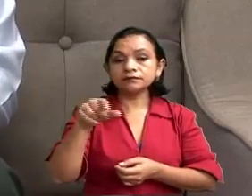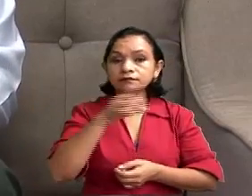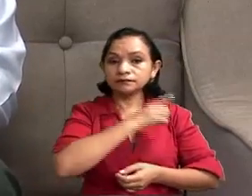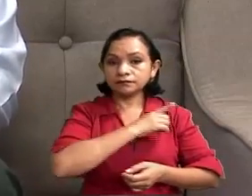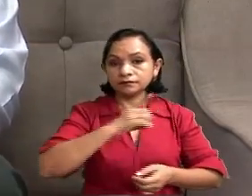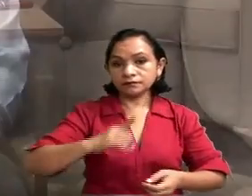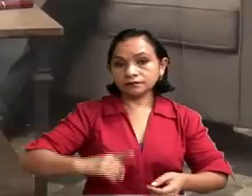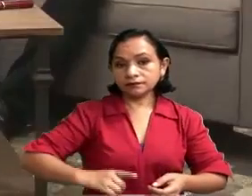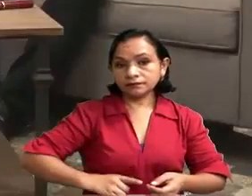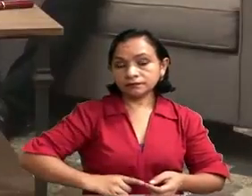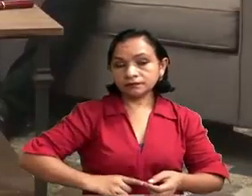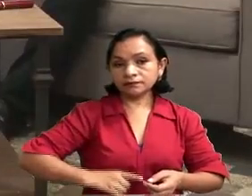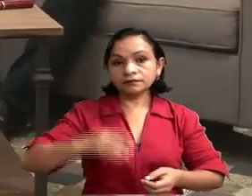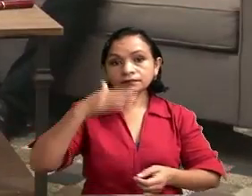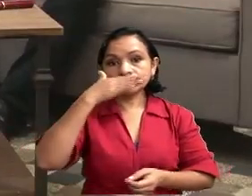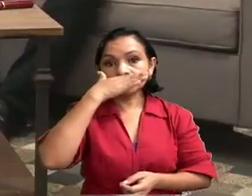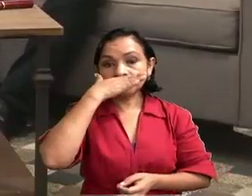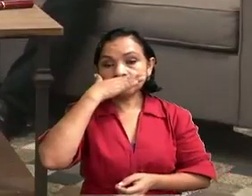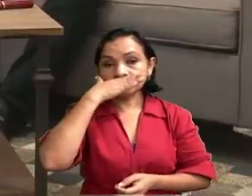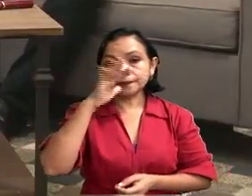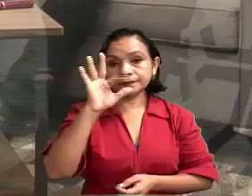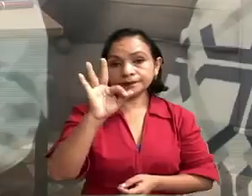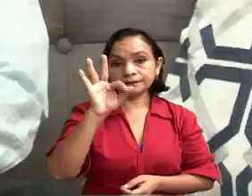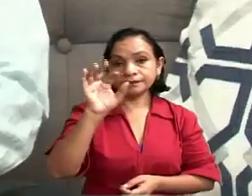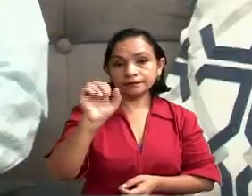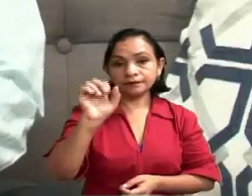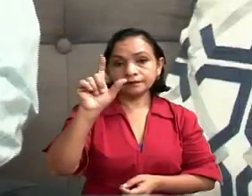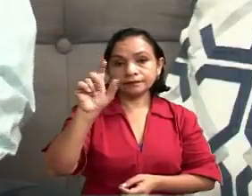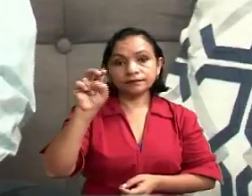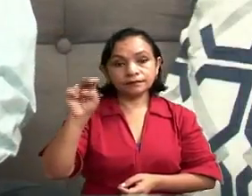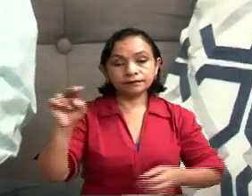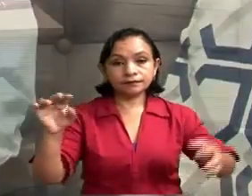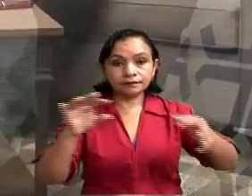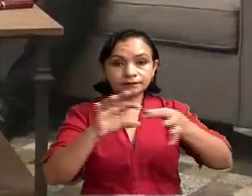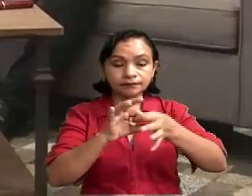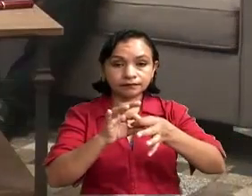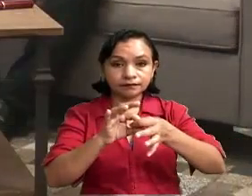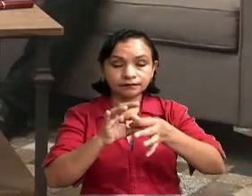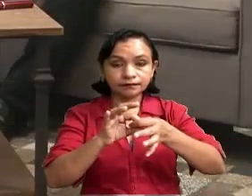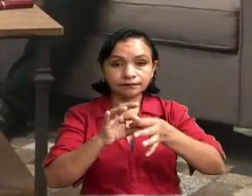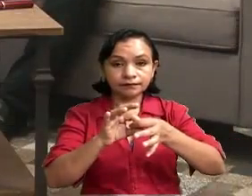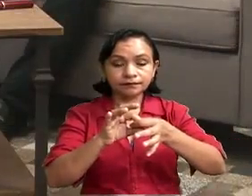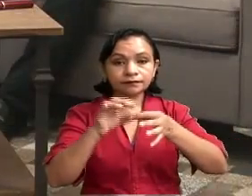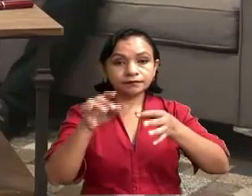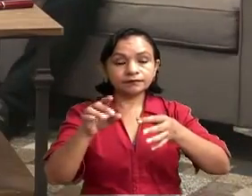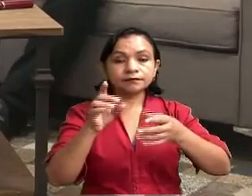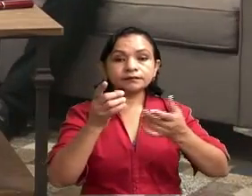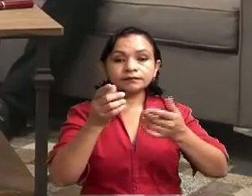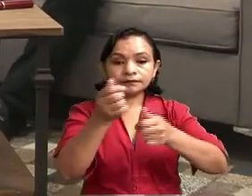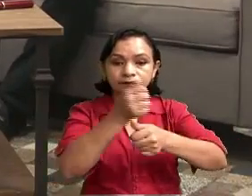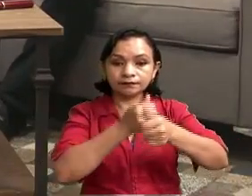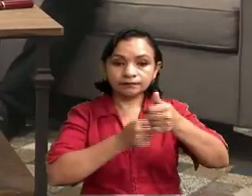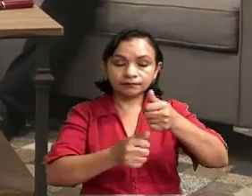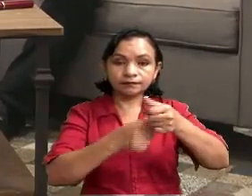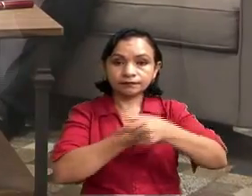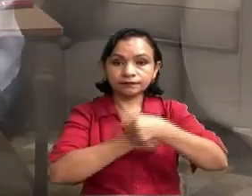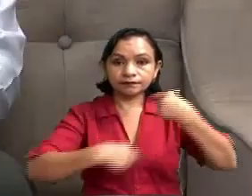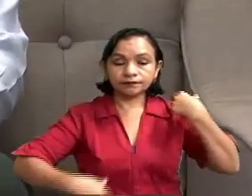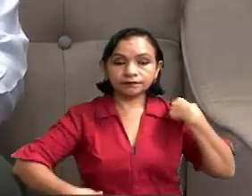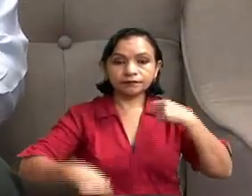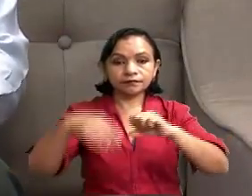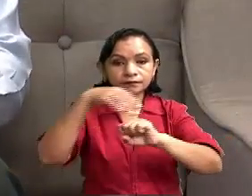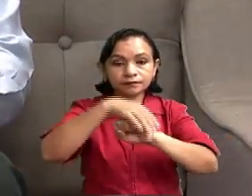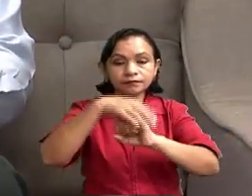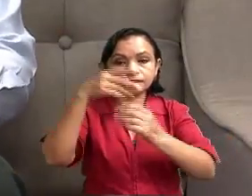es diputado por la bancada del Frente Sandinista, de la Alianza, del Frente Sandinista de Liberación Nacional, y además vicepresidente de la Comisión de